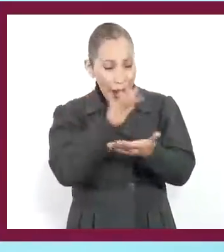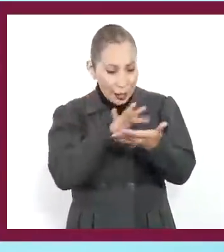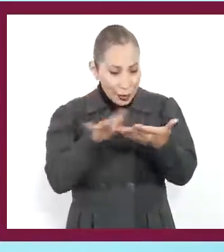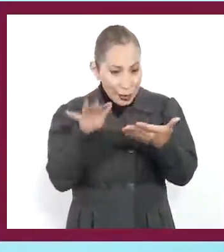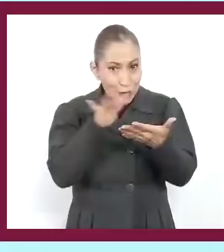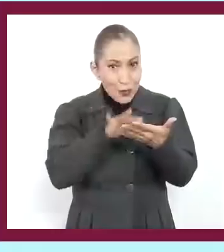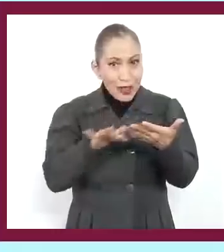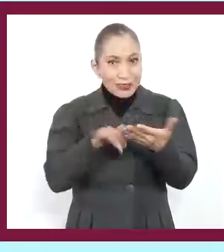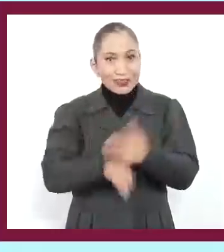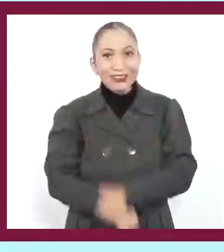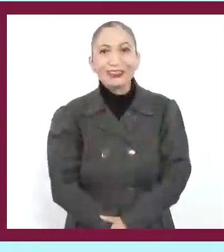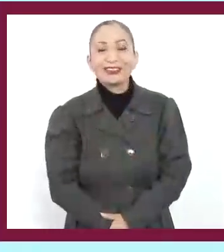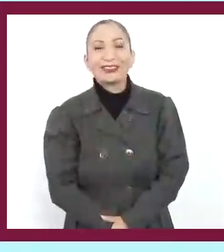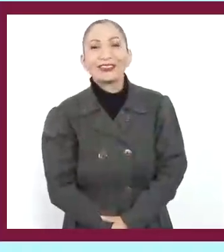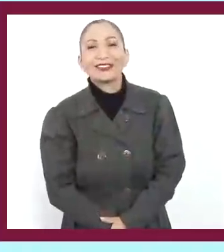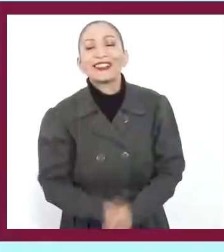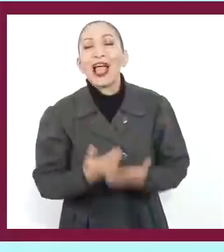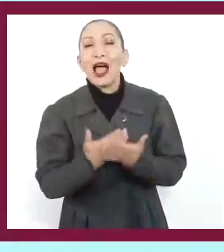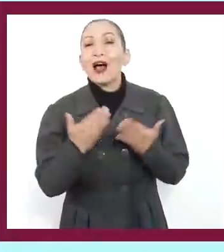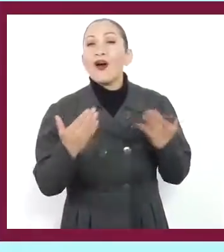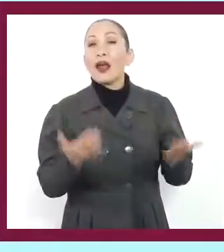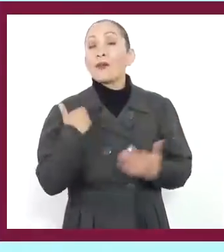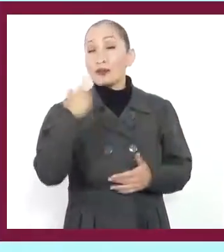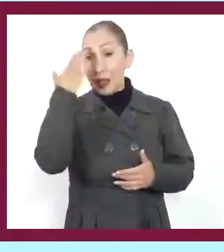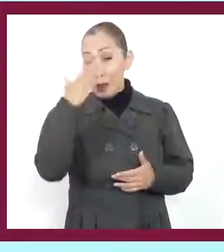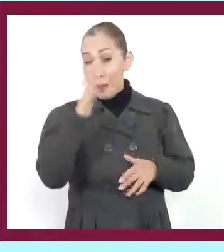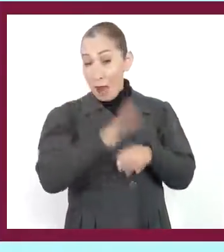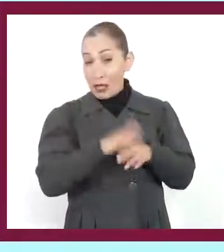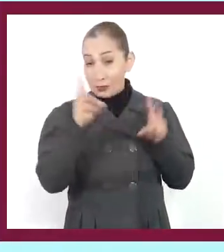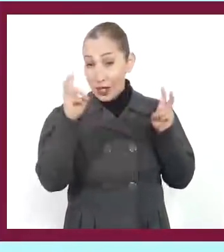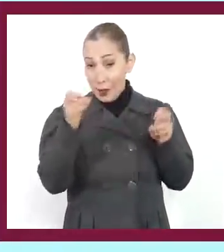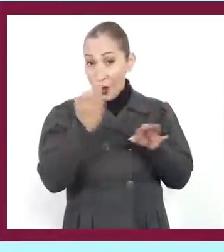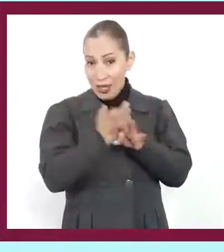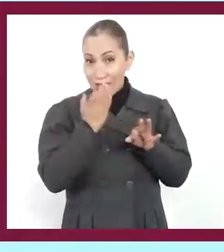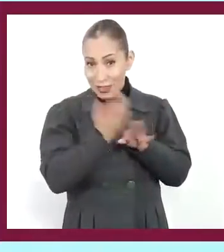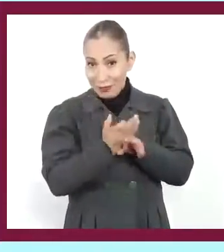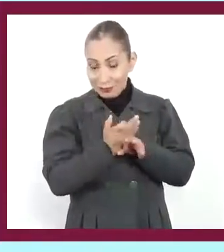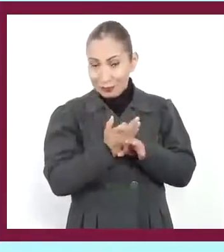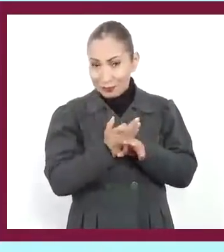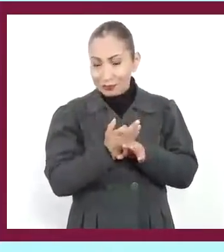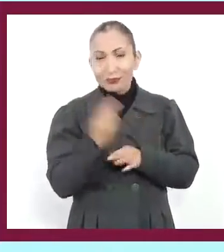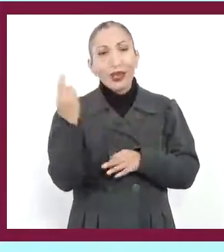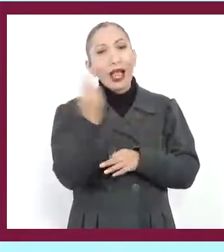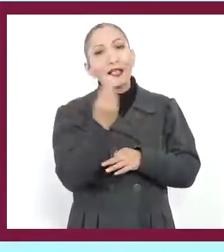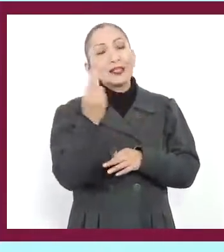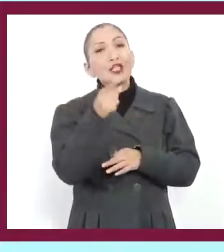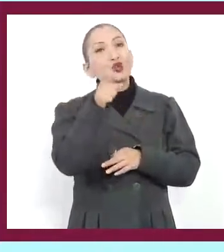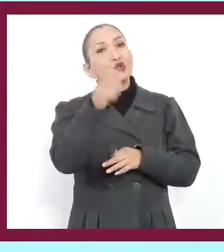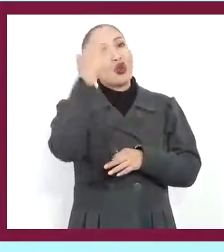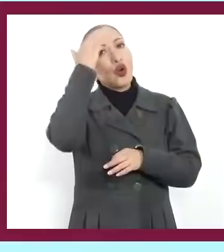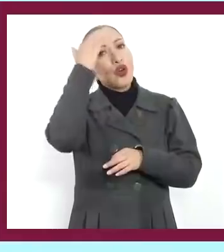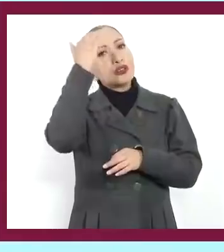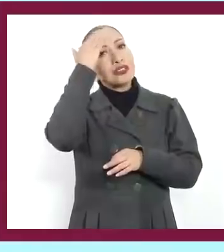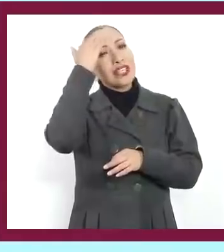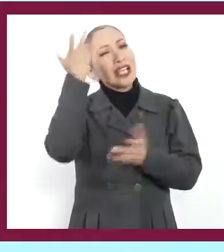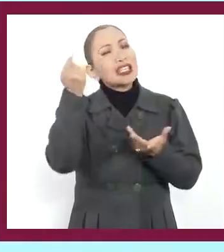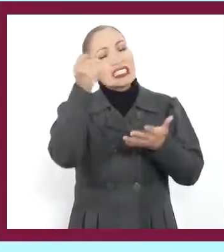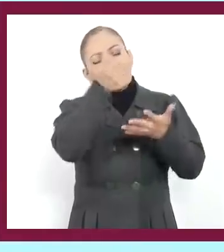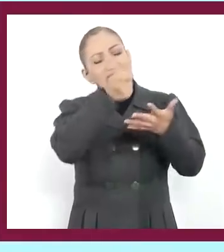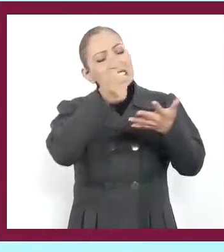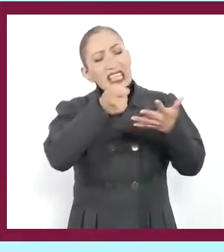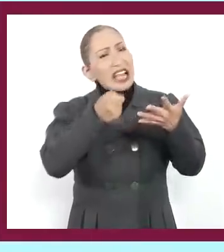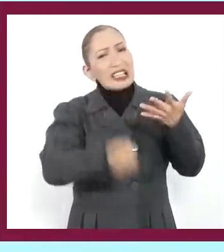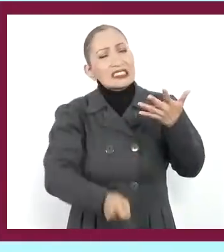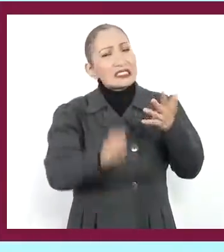lectura. Ahora, para que sepan más sobre el tema que vamos a tratar, es necesario que conozcan las características de